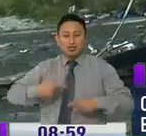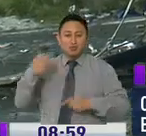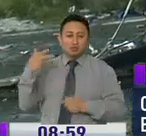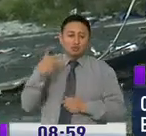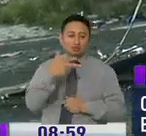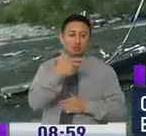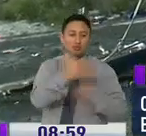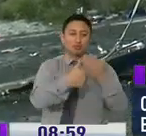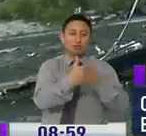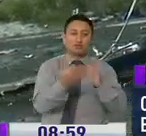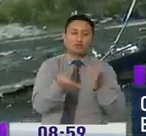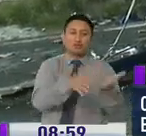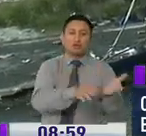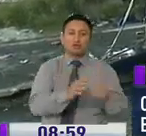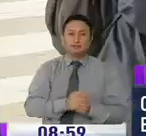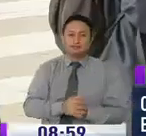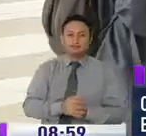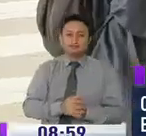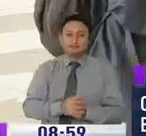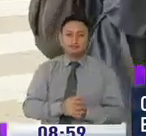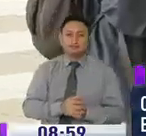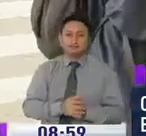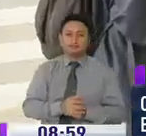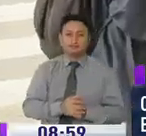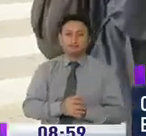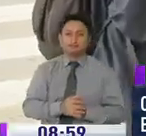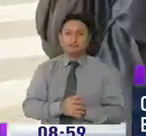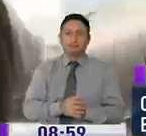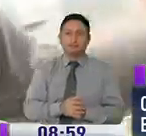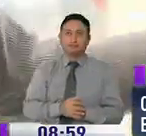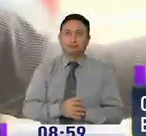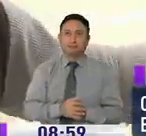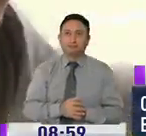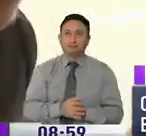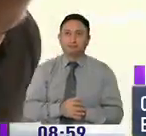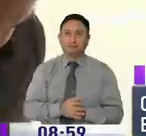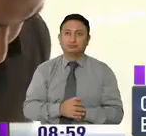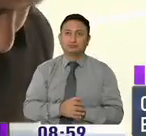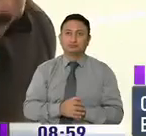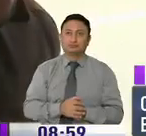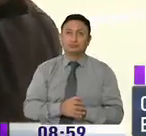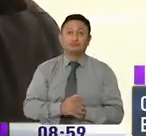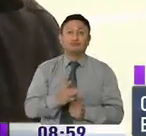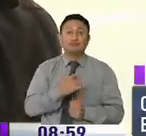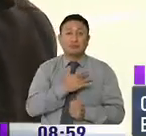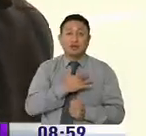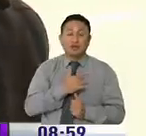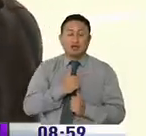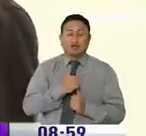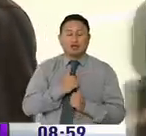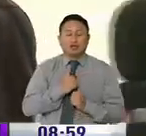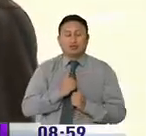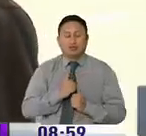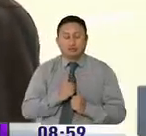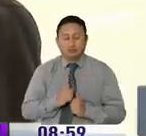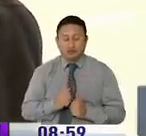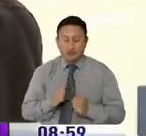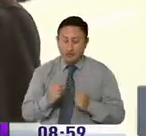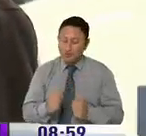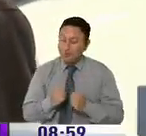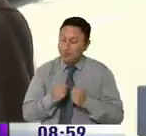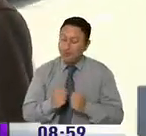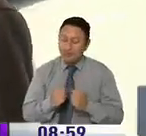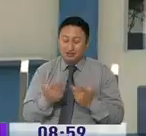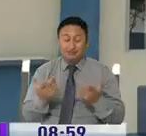a terminar en dolor y luto, empeorando la situación familiar. De verdad me siento bastante mal y golpeado. Sí,